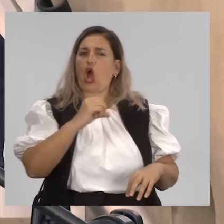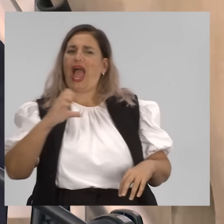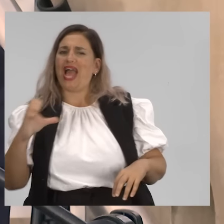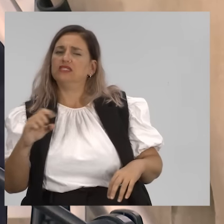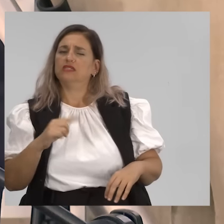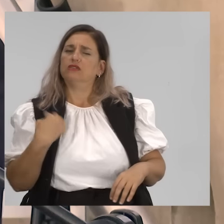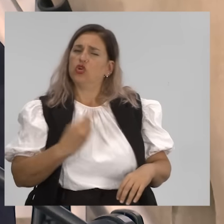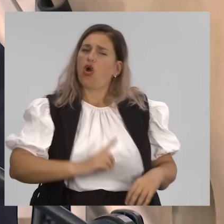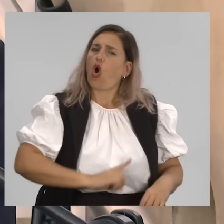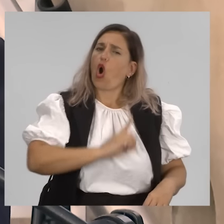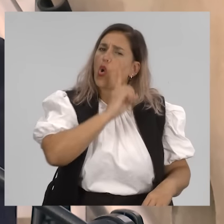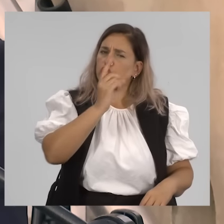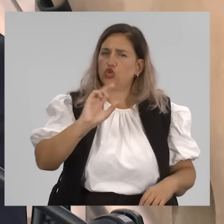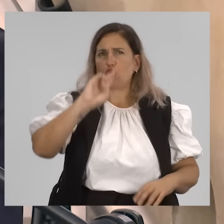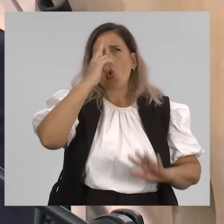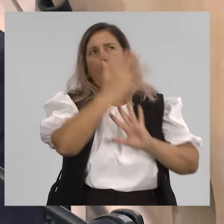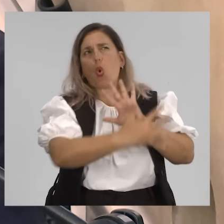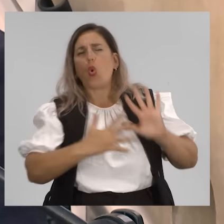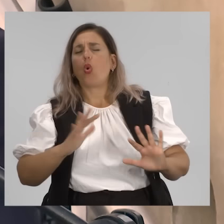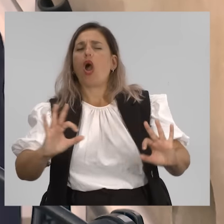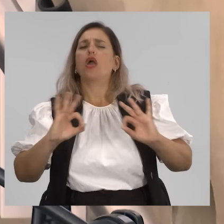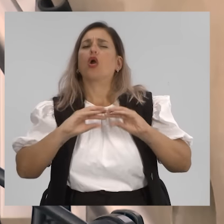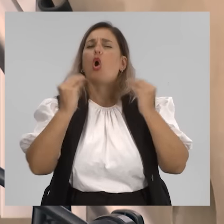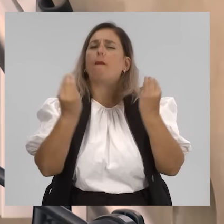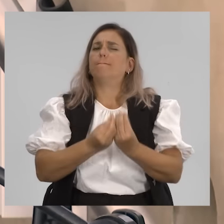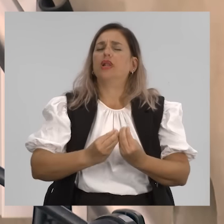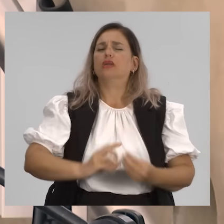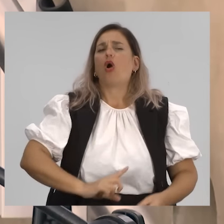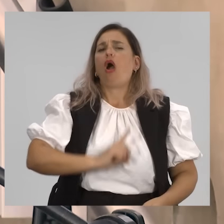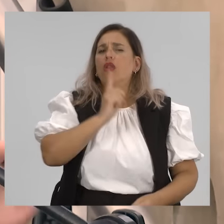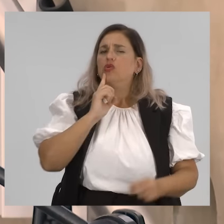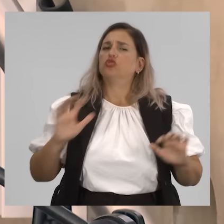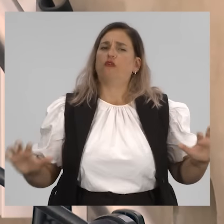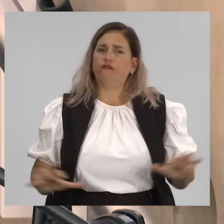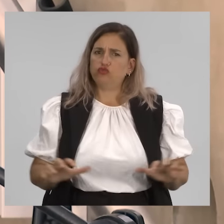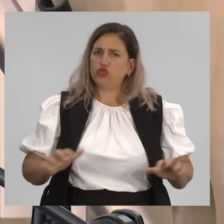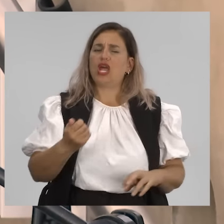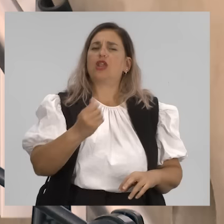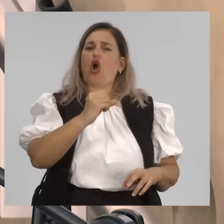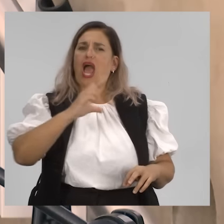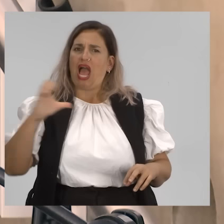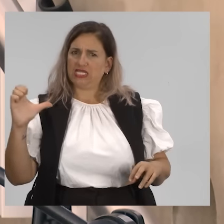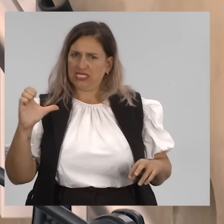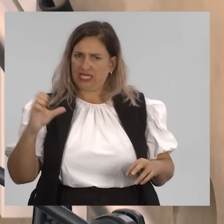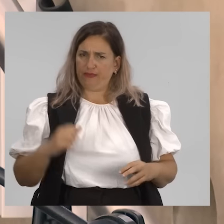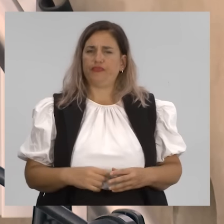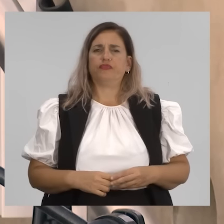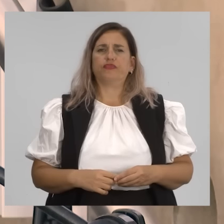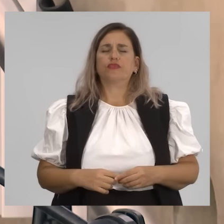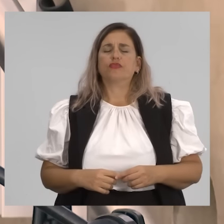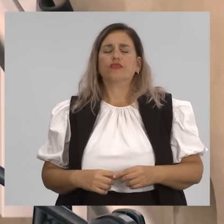estamos muy orgullosos a lo largo y ancho de todo nuestro país.